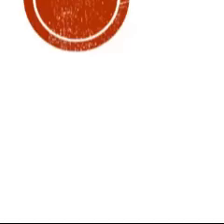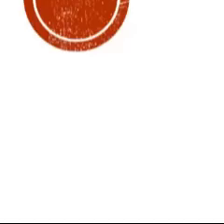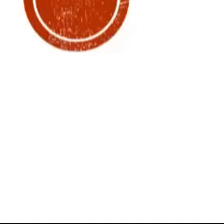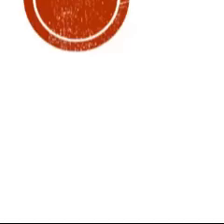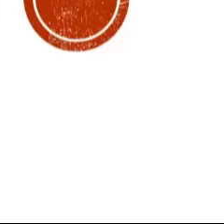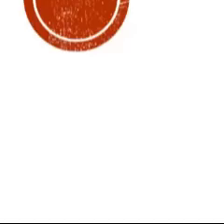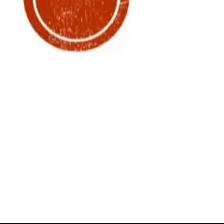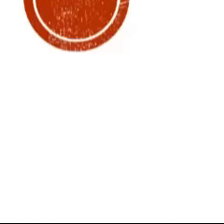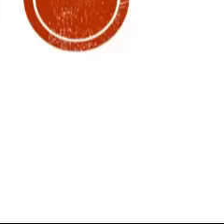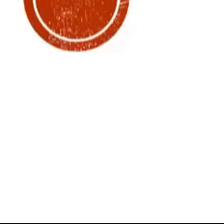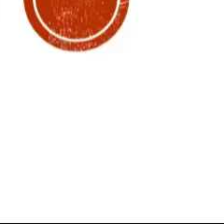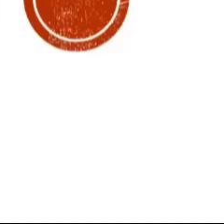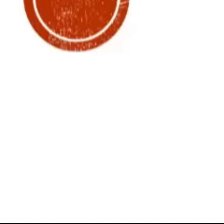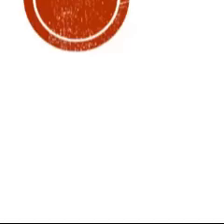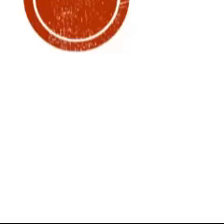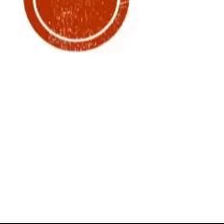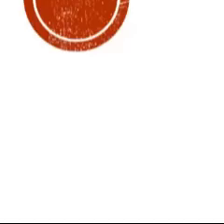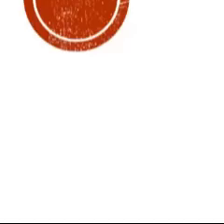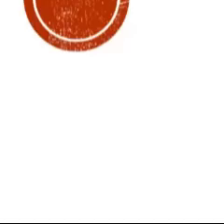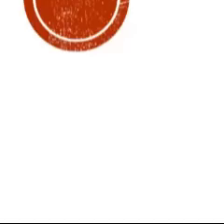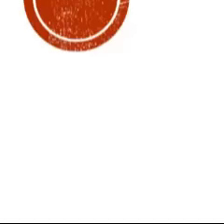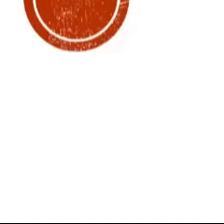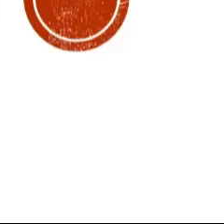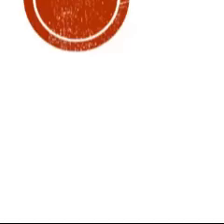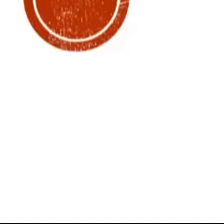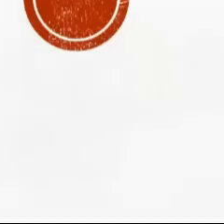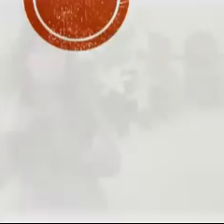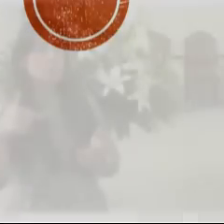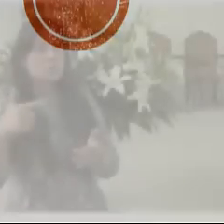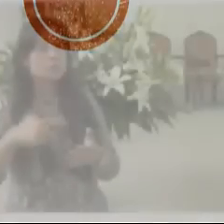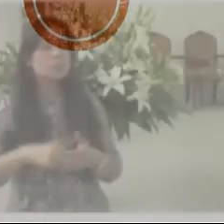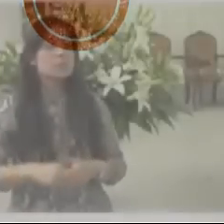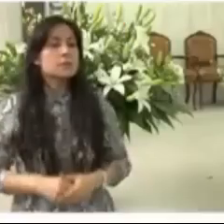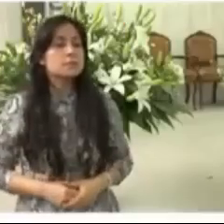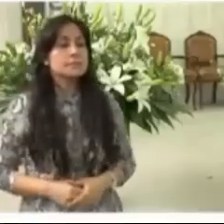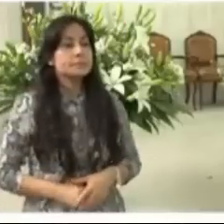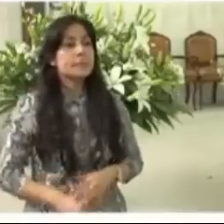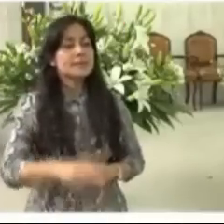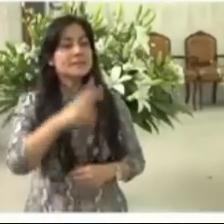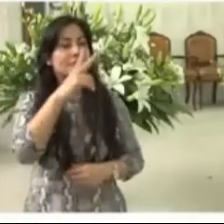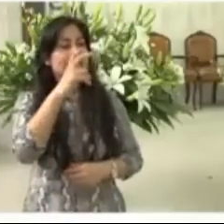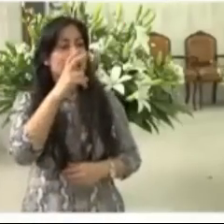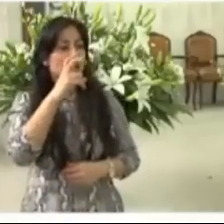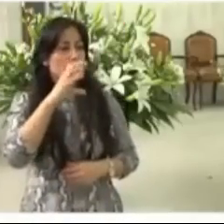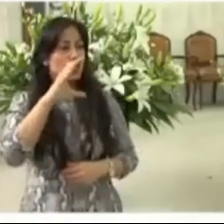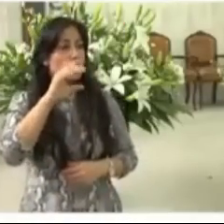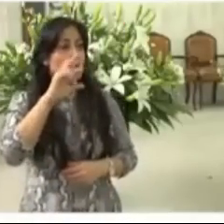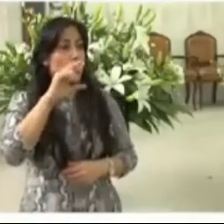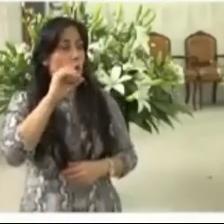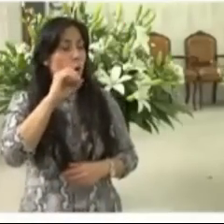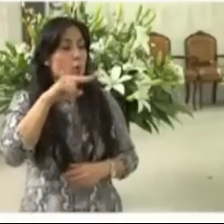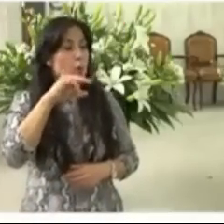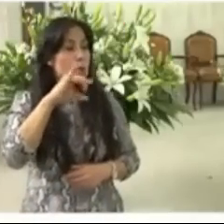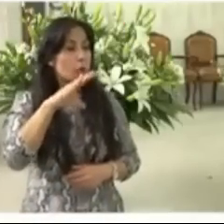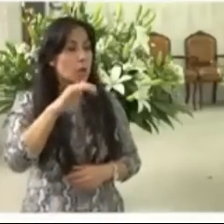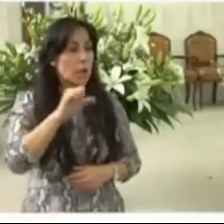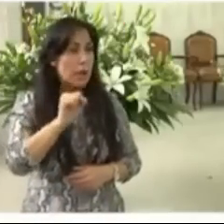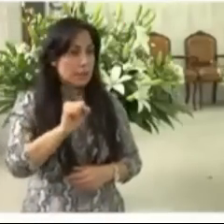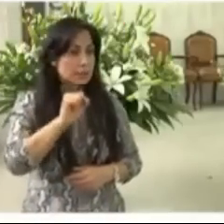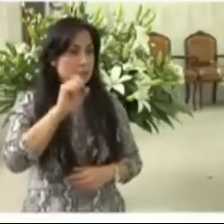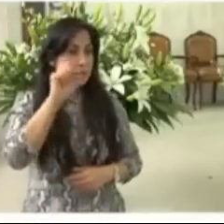unidos leamos solamente el versículo número 12. Segundo de Crónicas 20, 12.